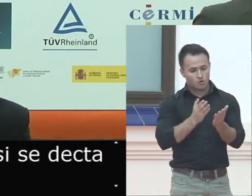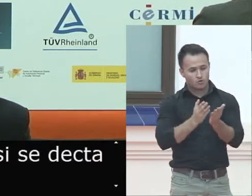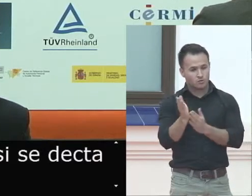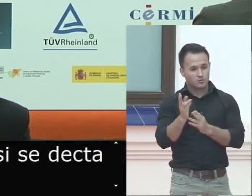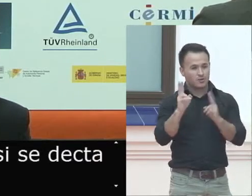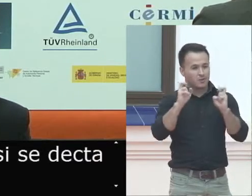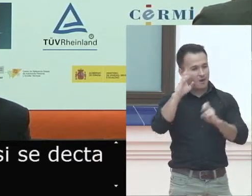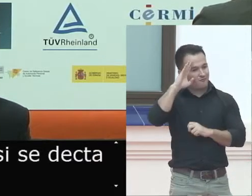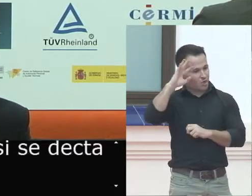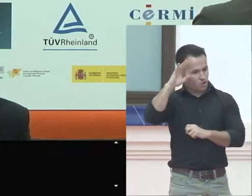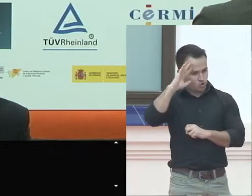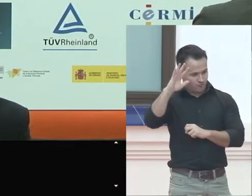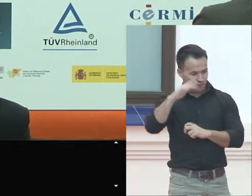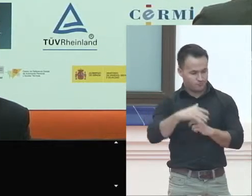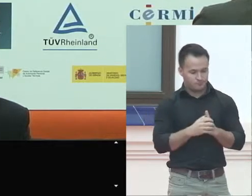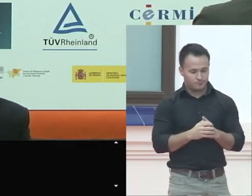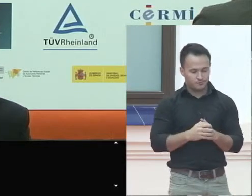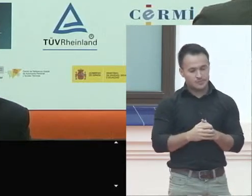vista filosófico,